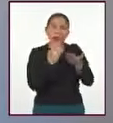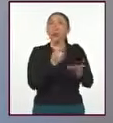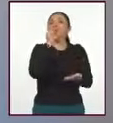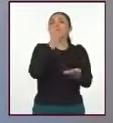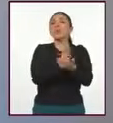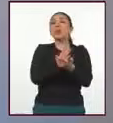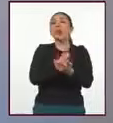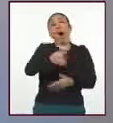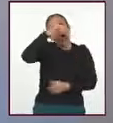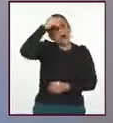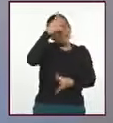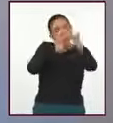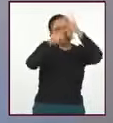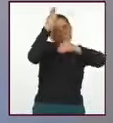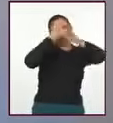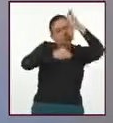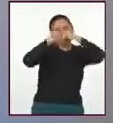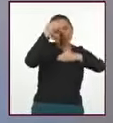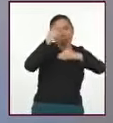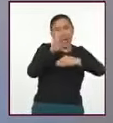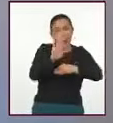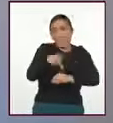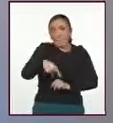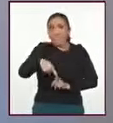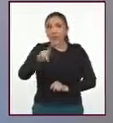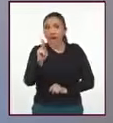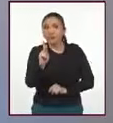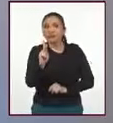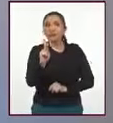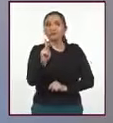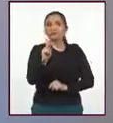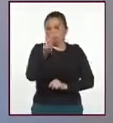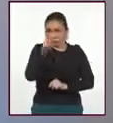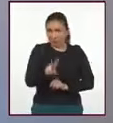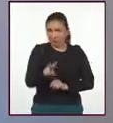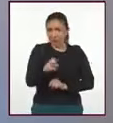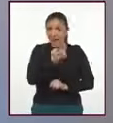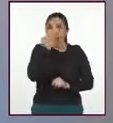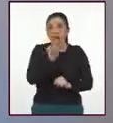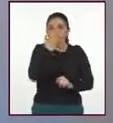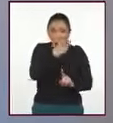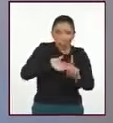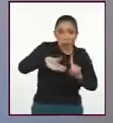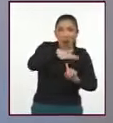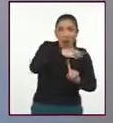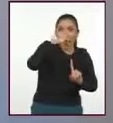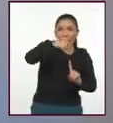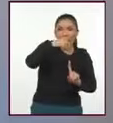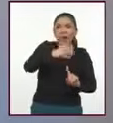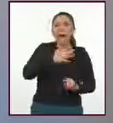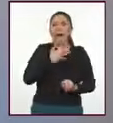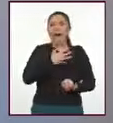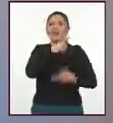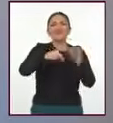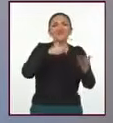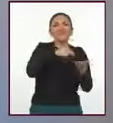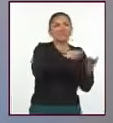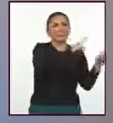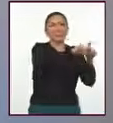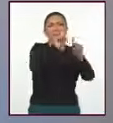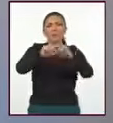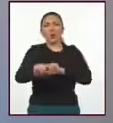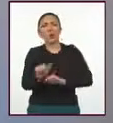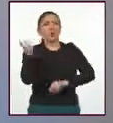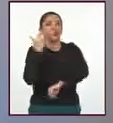adquirir conocimiento. Sin embargo, pues vemos que realmente en el contexto escolar se da espacio a muchos otros